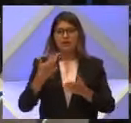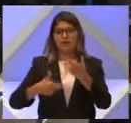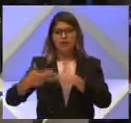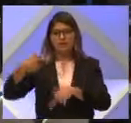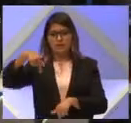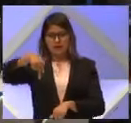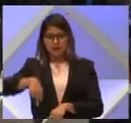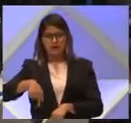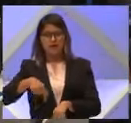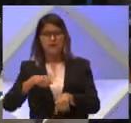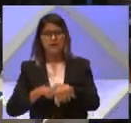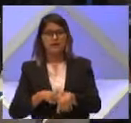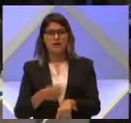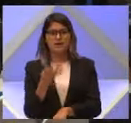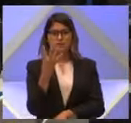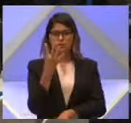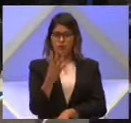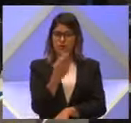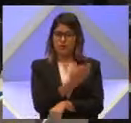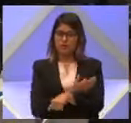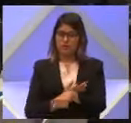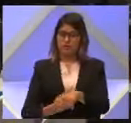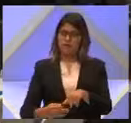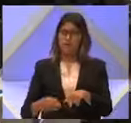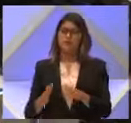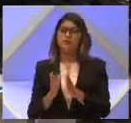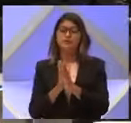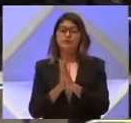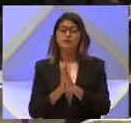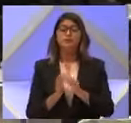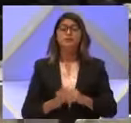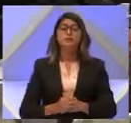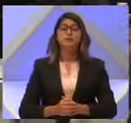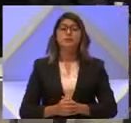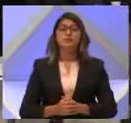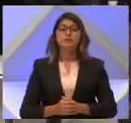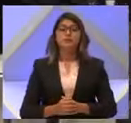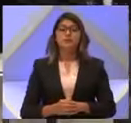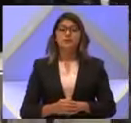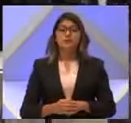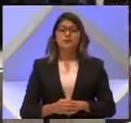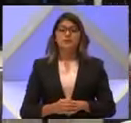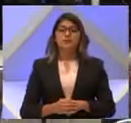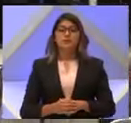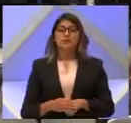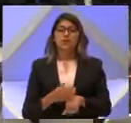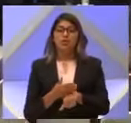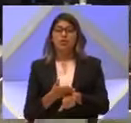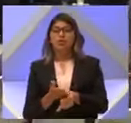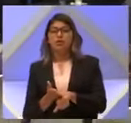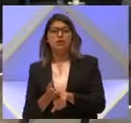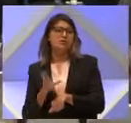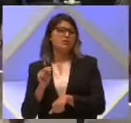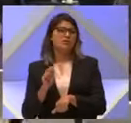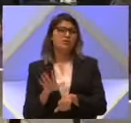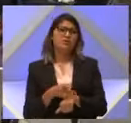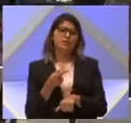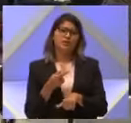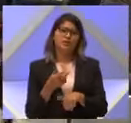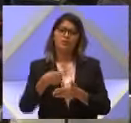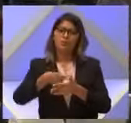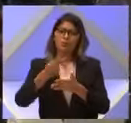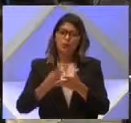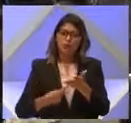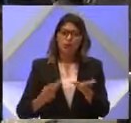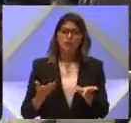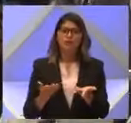hacia las 4 de la tarde no más que eso porque se rechazaría